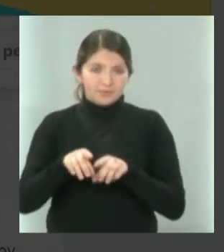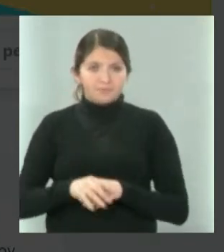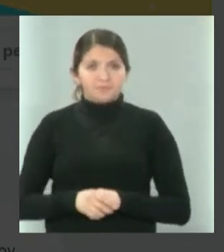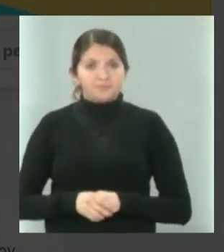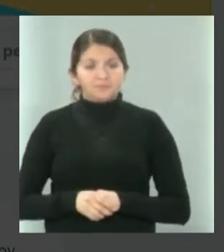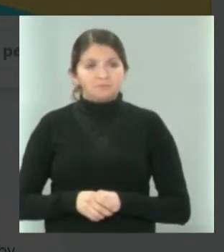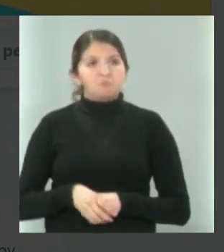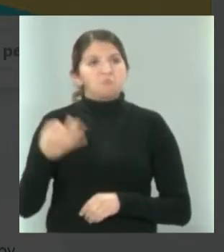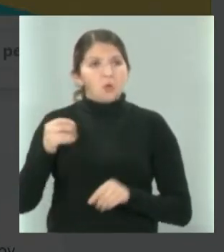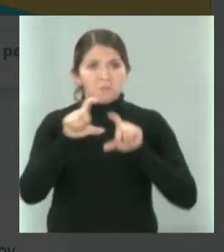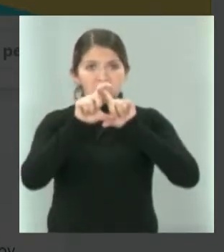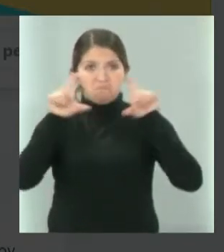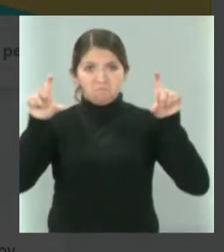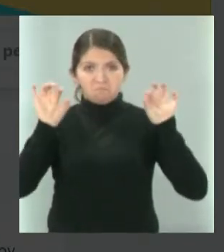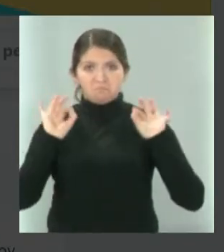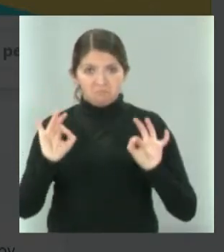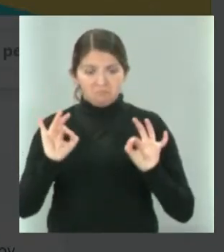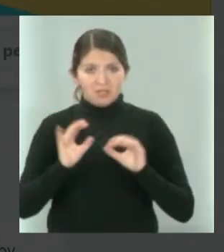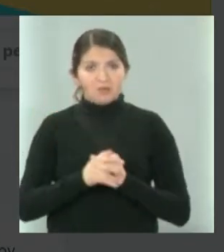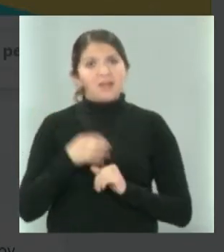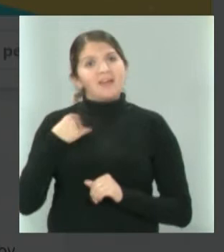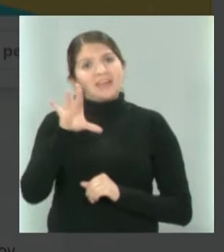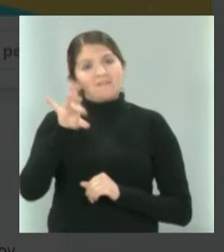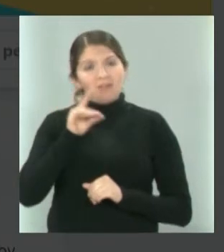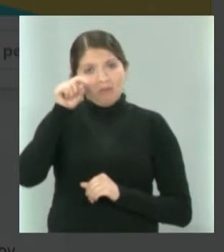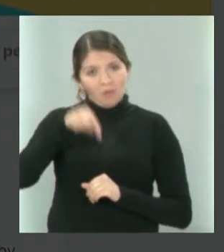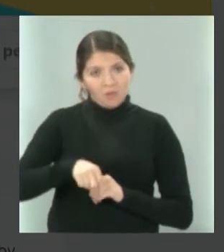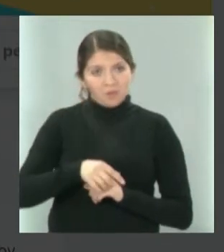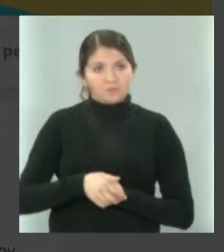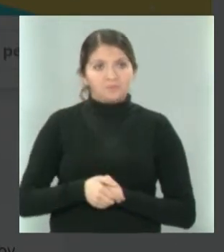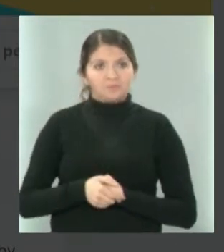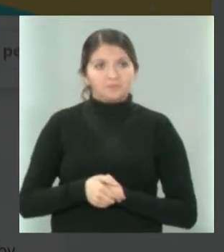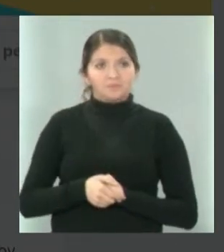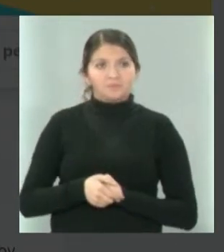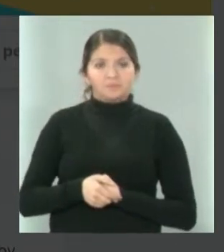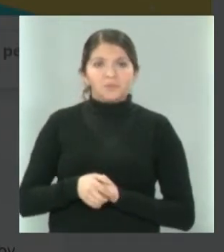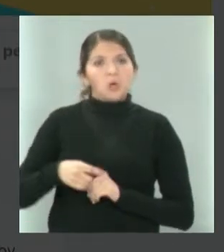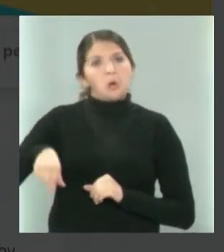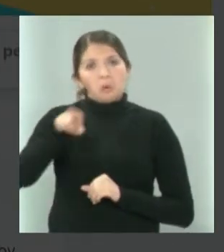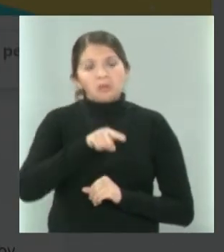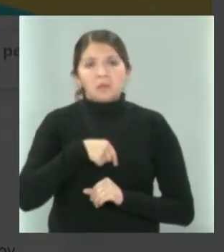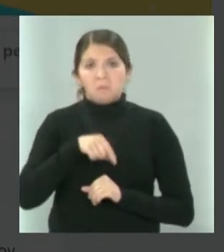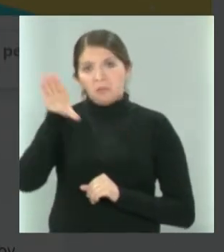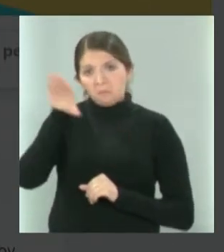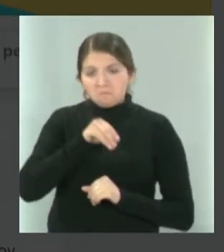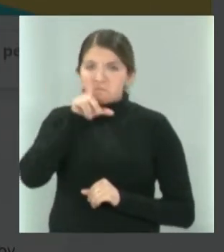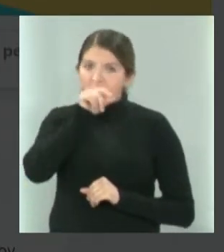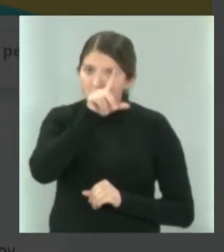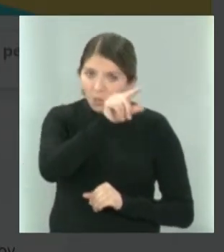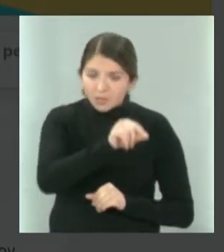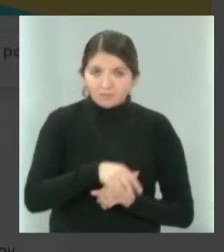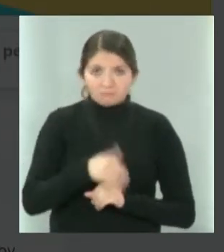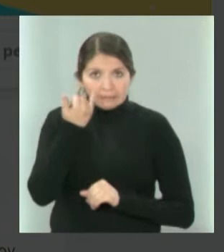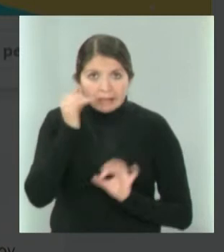queda el tuit entonces de Carlos Riera, nuestro invitado del día, para tuitearlo, para retuitearlo. ¿Ya se